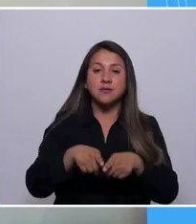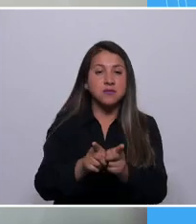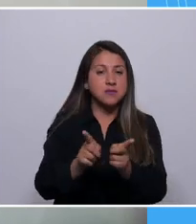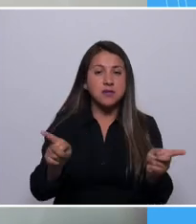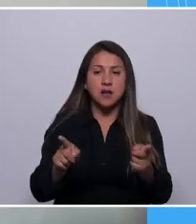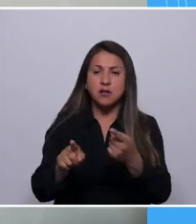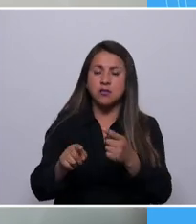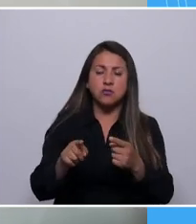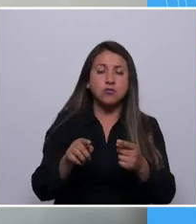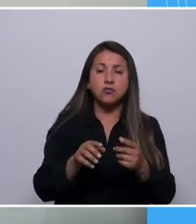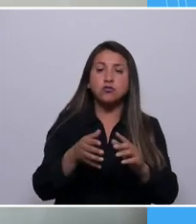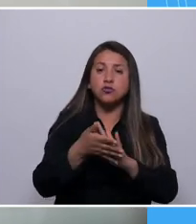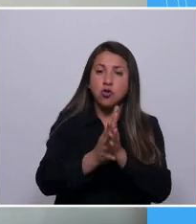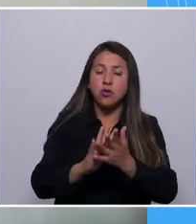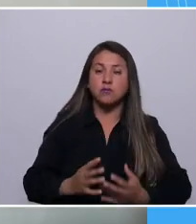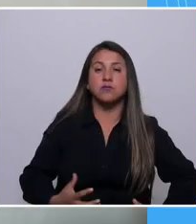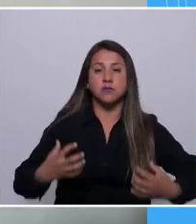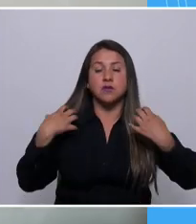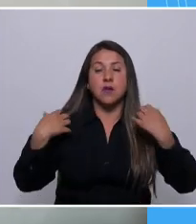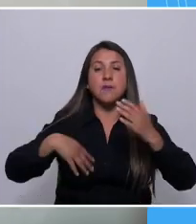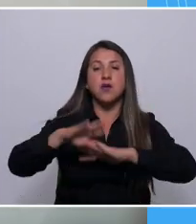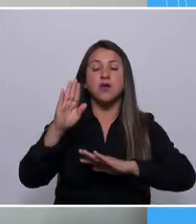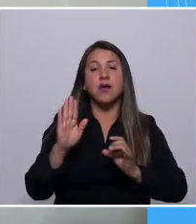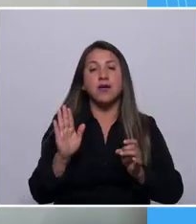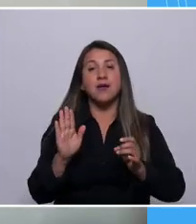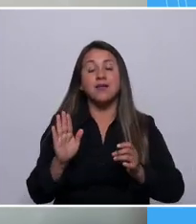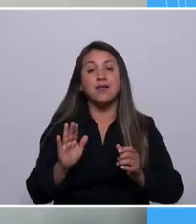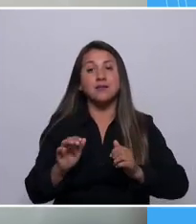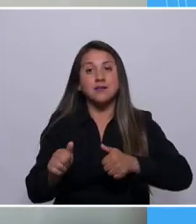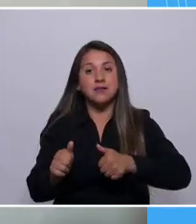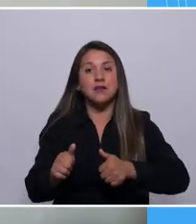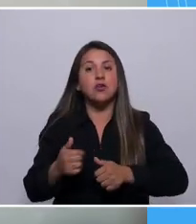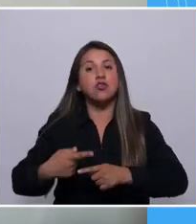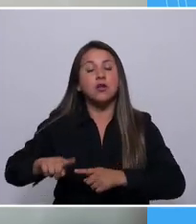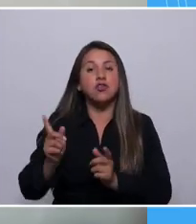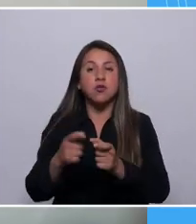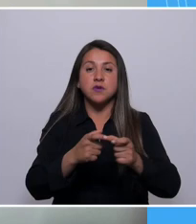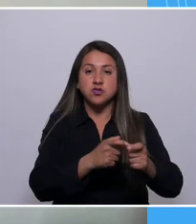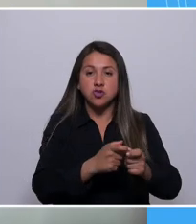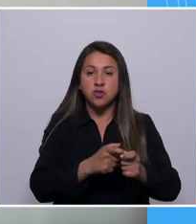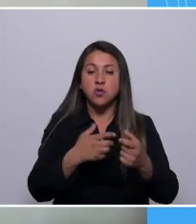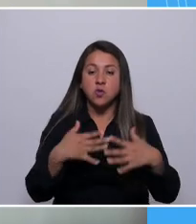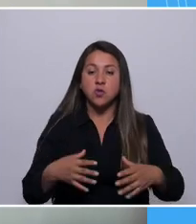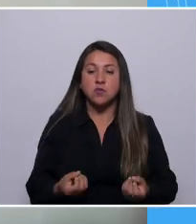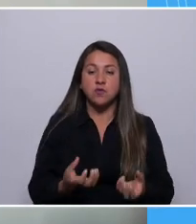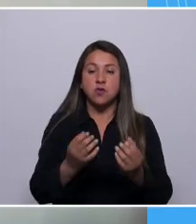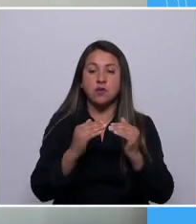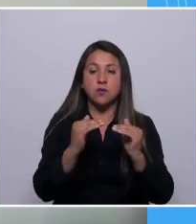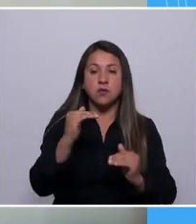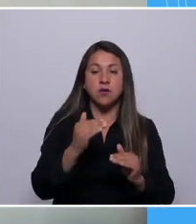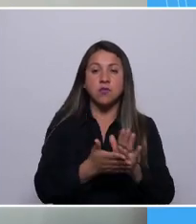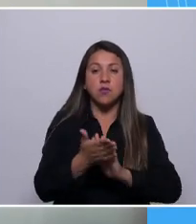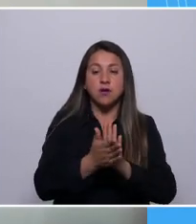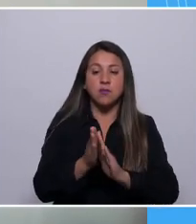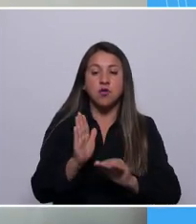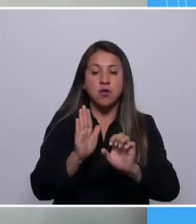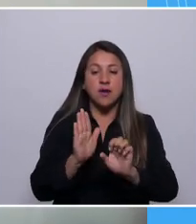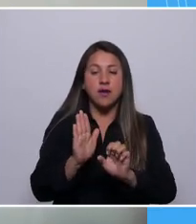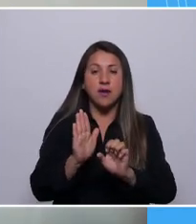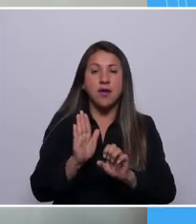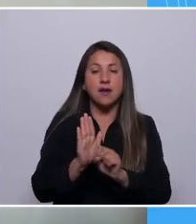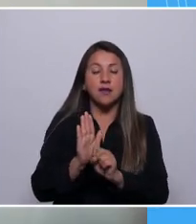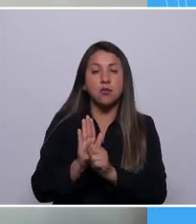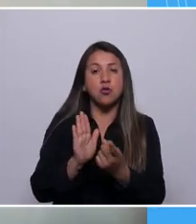con atribuciones mayores de las que detentan las demás comisiones temáticas, generando una evidente desigualdad. Por ejemplo, la letra E de este artículo